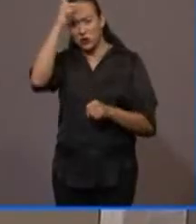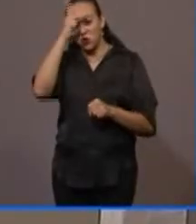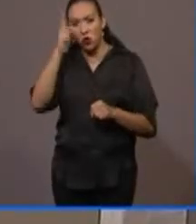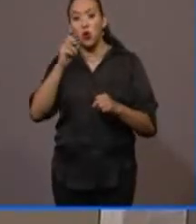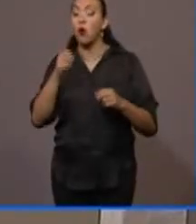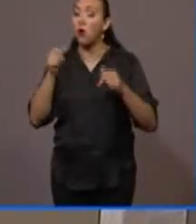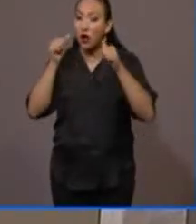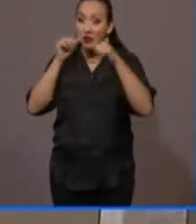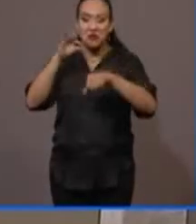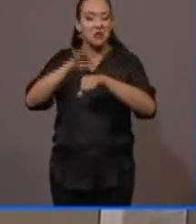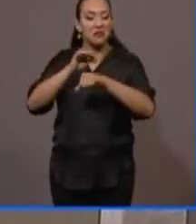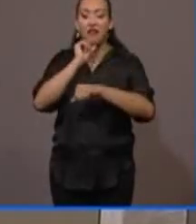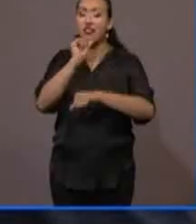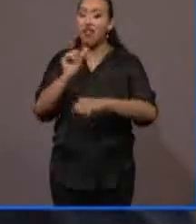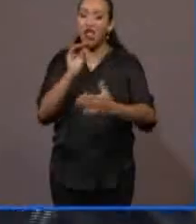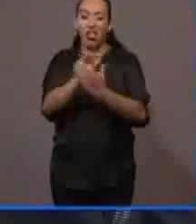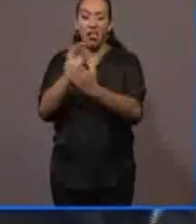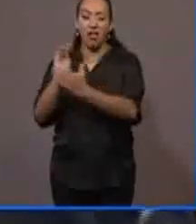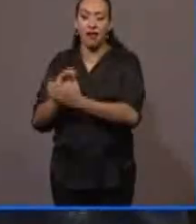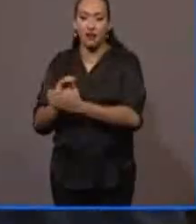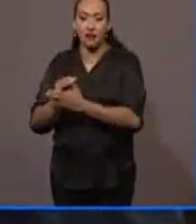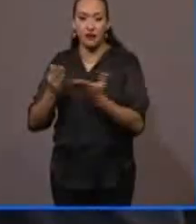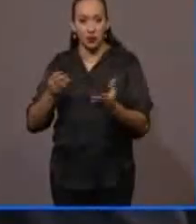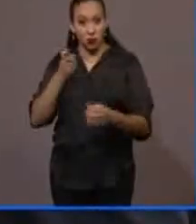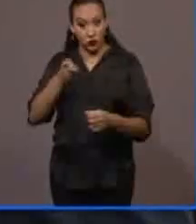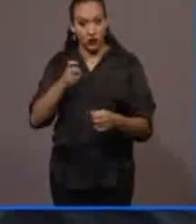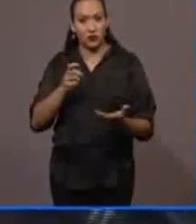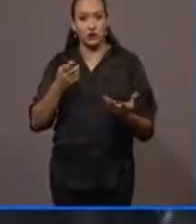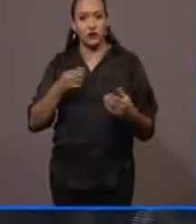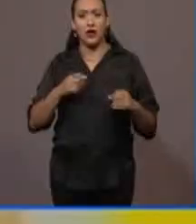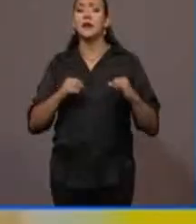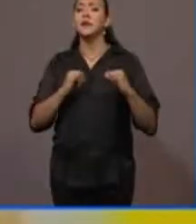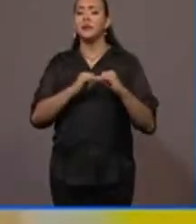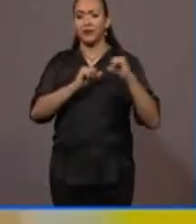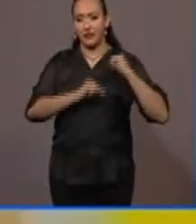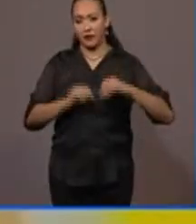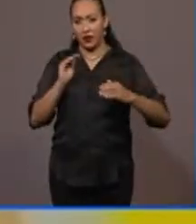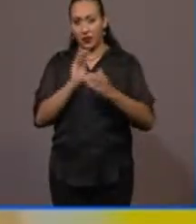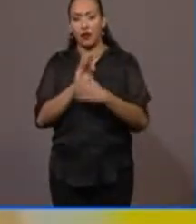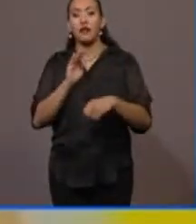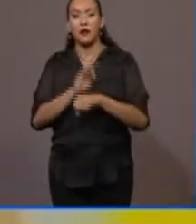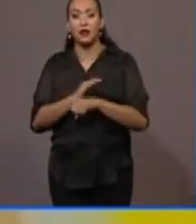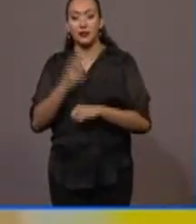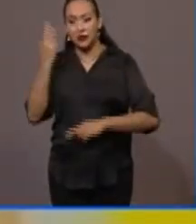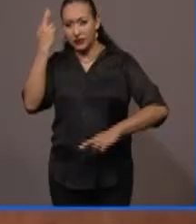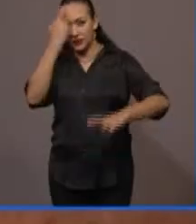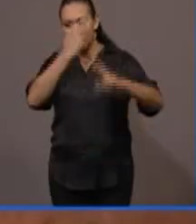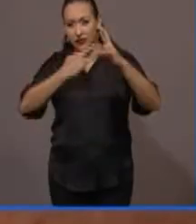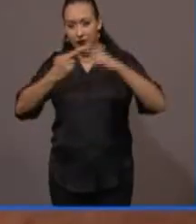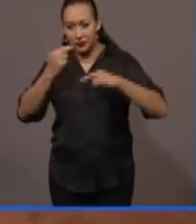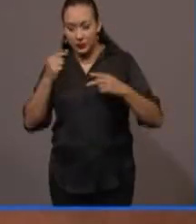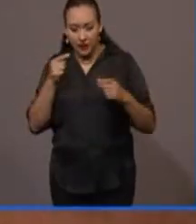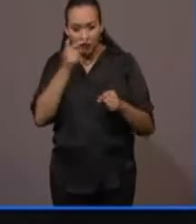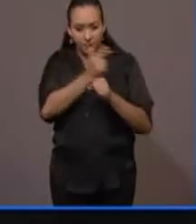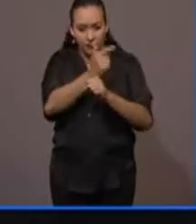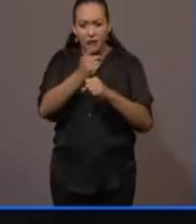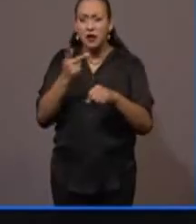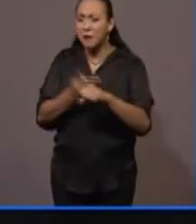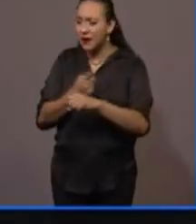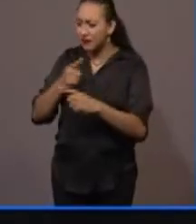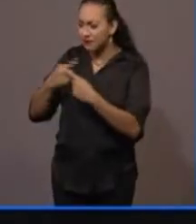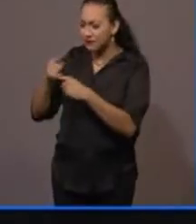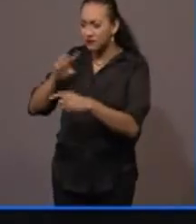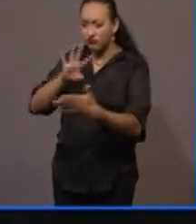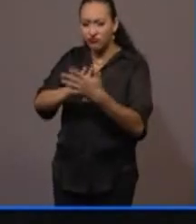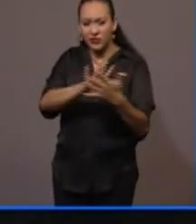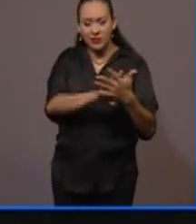brindar atención médica. La Unidad de Defensa Penal dio a conocer los resultados obtenidos de la representación extraordinaria derivada